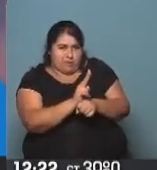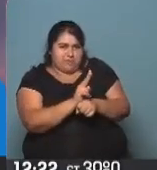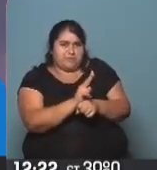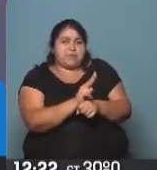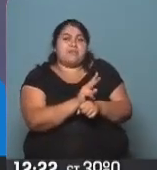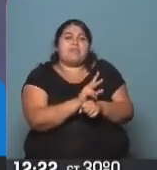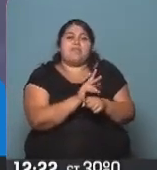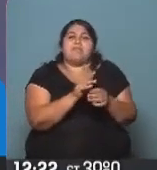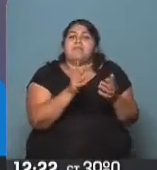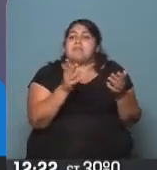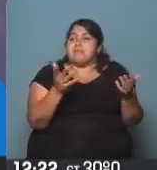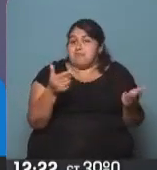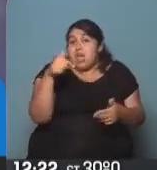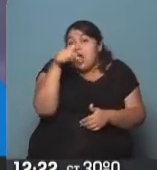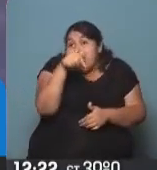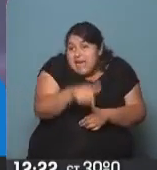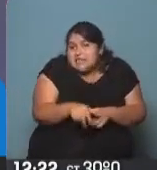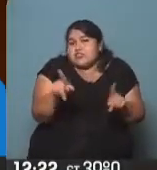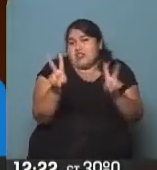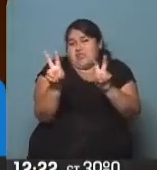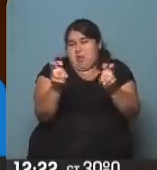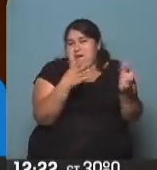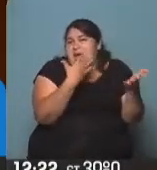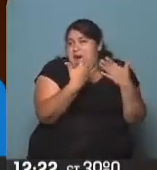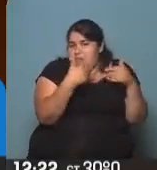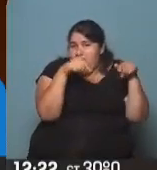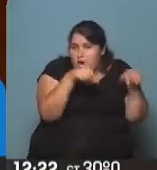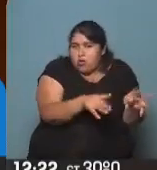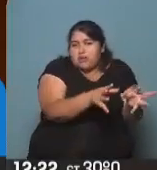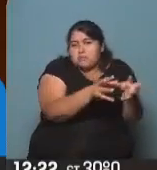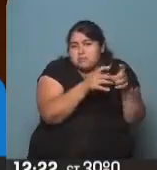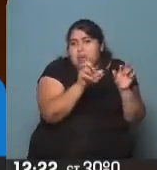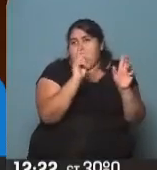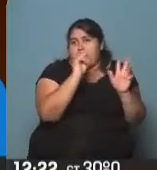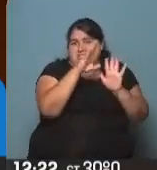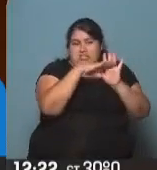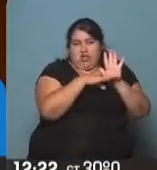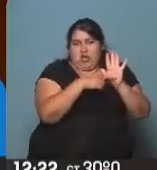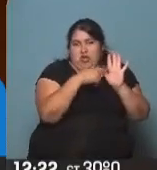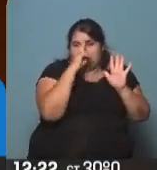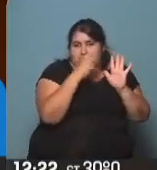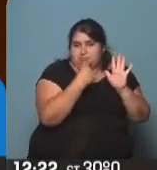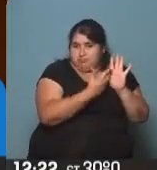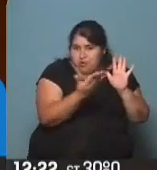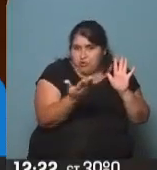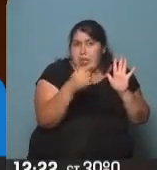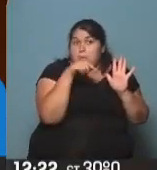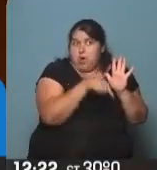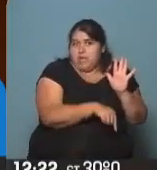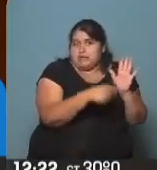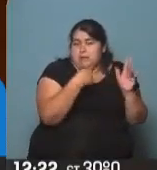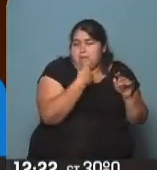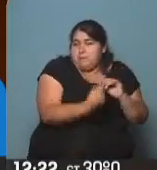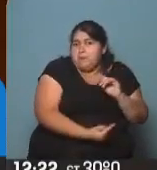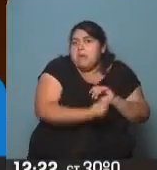es lo que hoy se Eso está es lo discutiendo, importante. y por ahí sale, por eso conocemos estos reglamentos y por eso esta enorme conferencia, primera vez en la